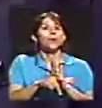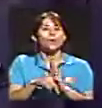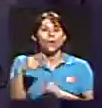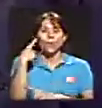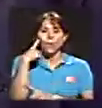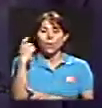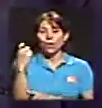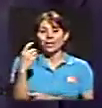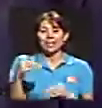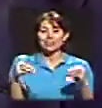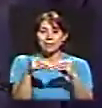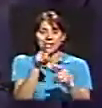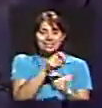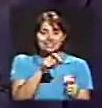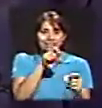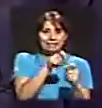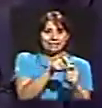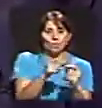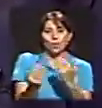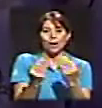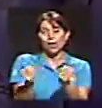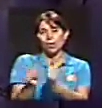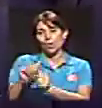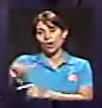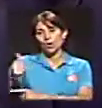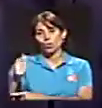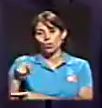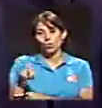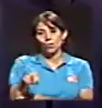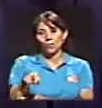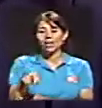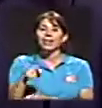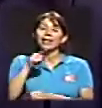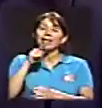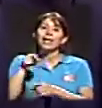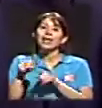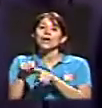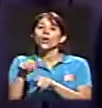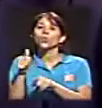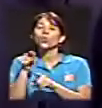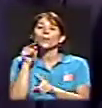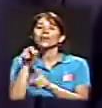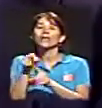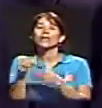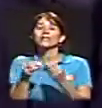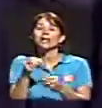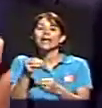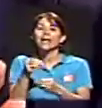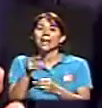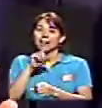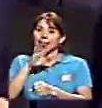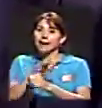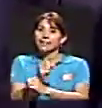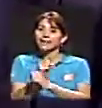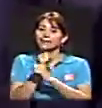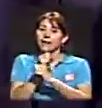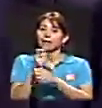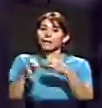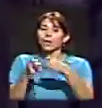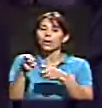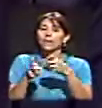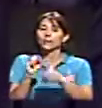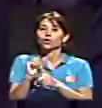es garantizar a resolver los problemas sociales. Ese es muy abierto y